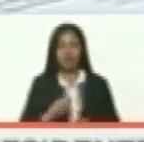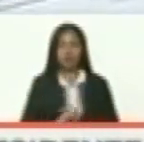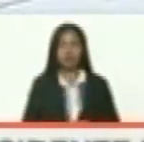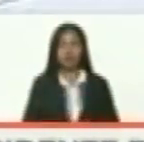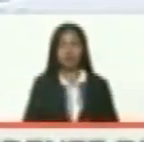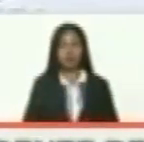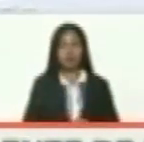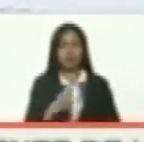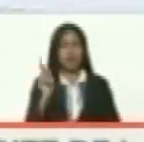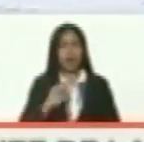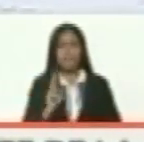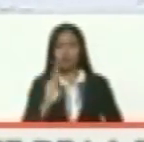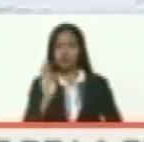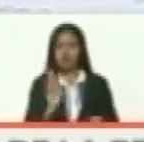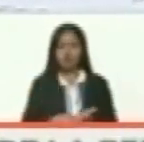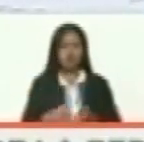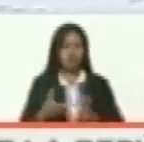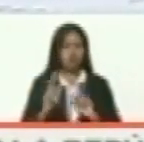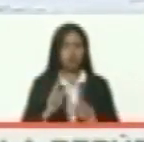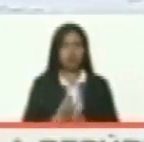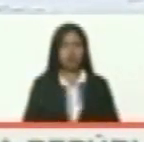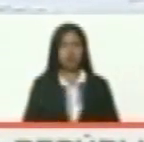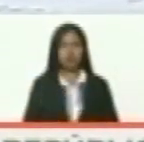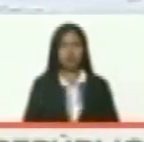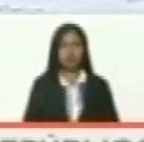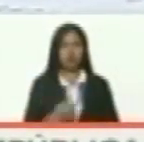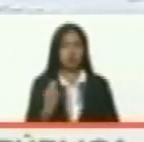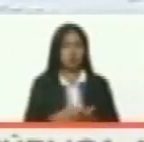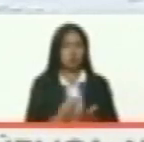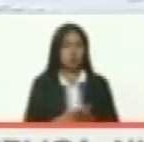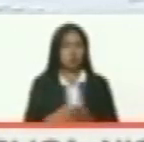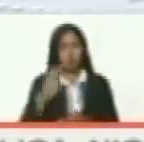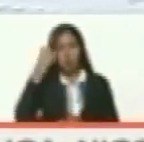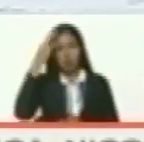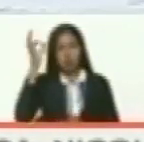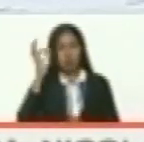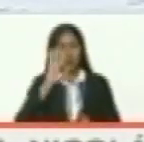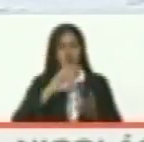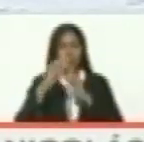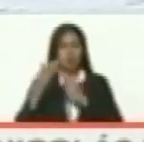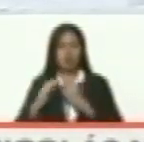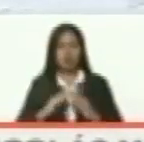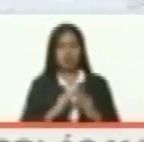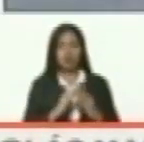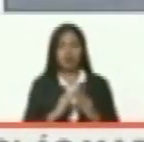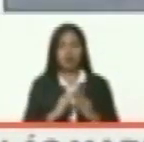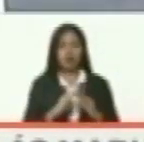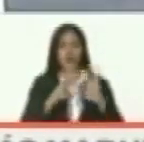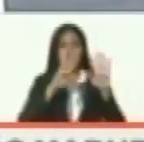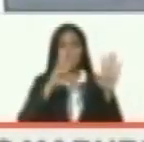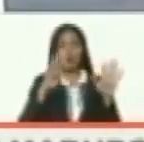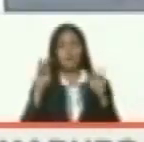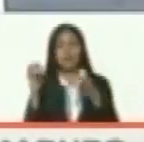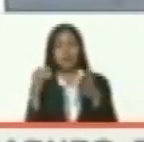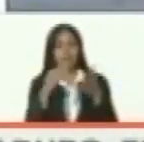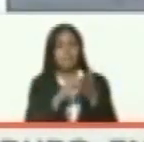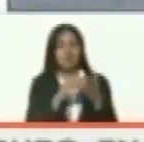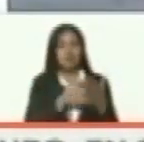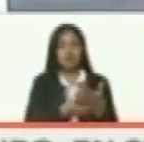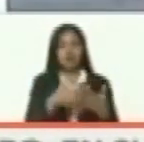cúmplase rápidamente y bien. Los recursos para los consejos comunales, 90 mil millones de